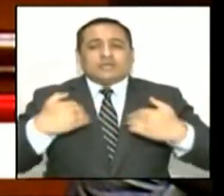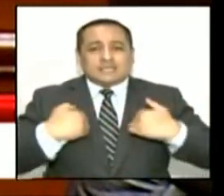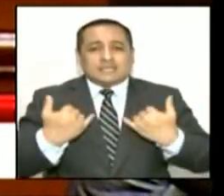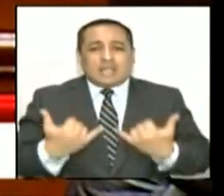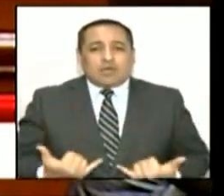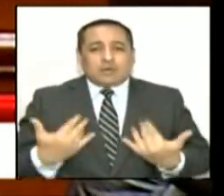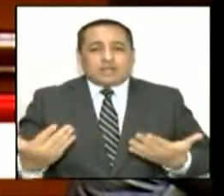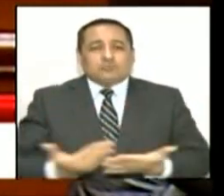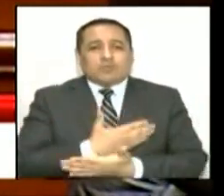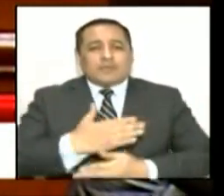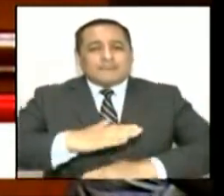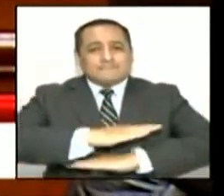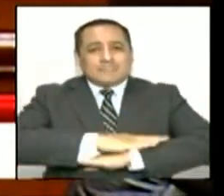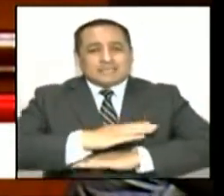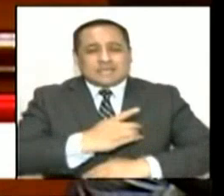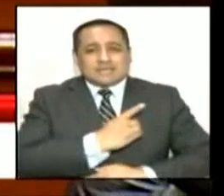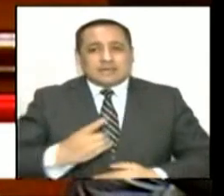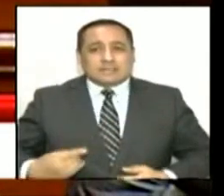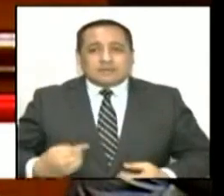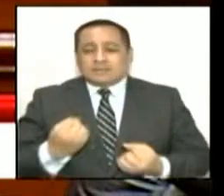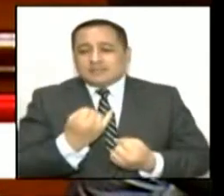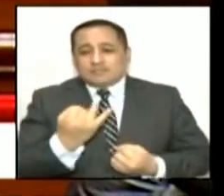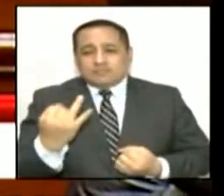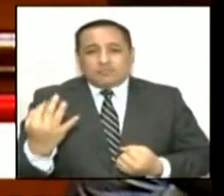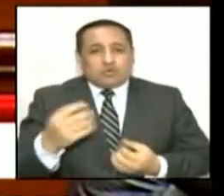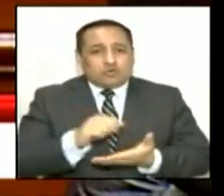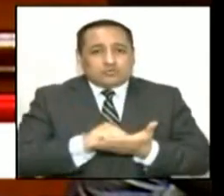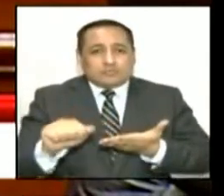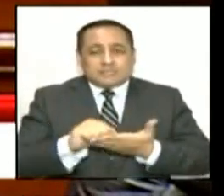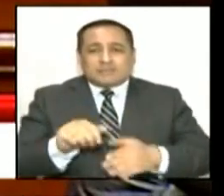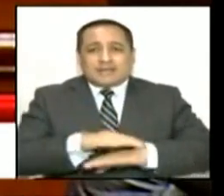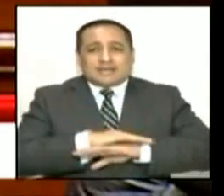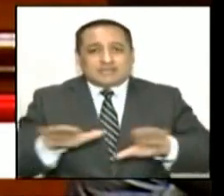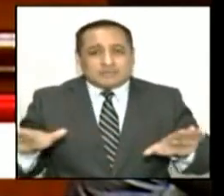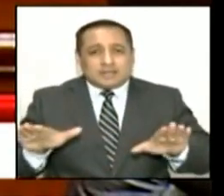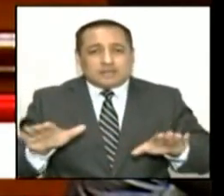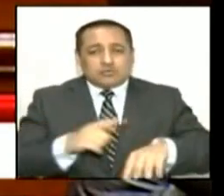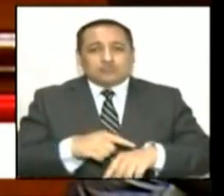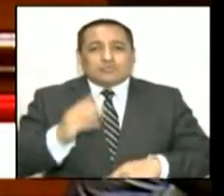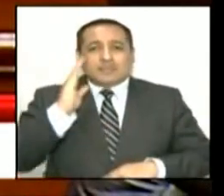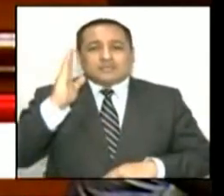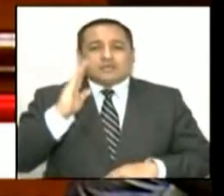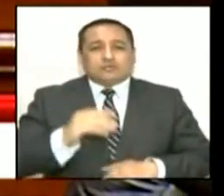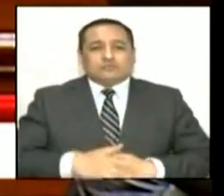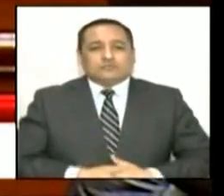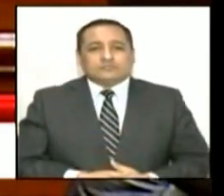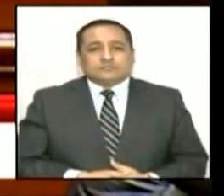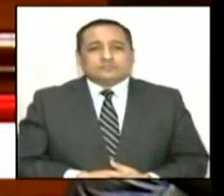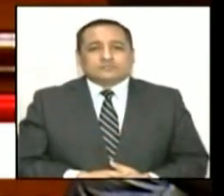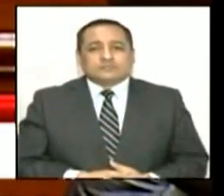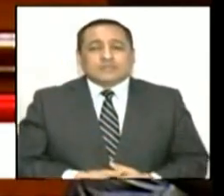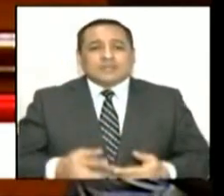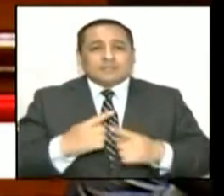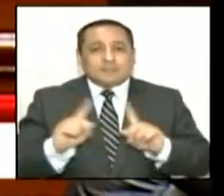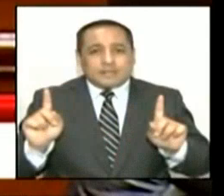directiva por delante en los pocos meses que nos quedan para completar nuestros mandatos.